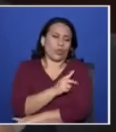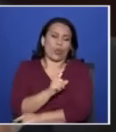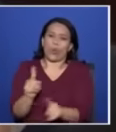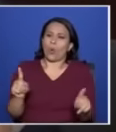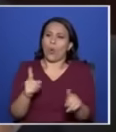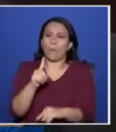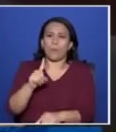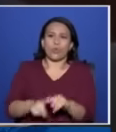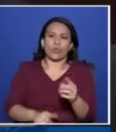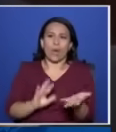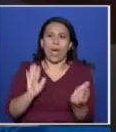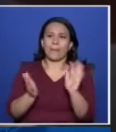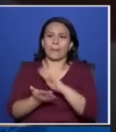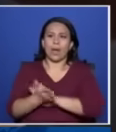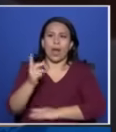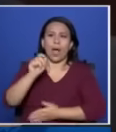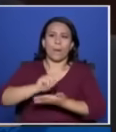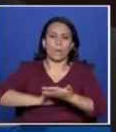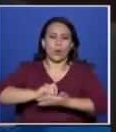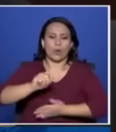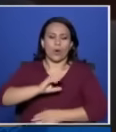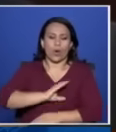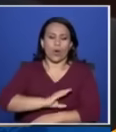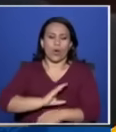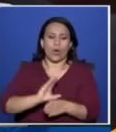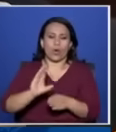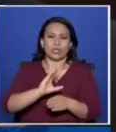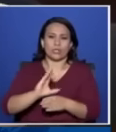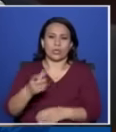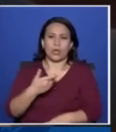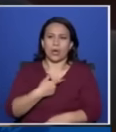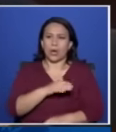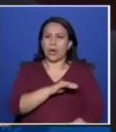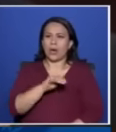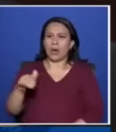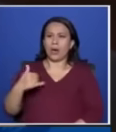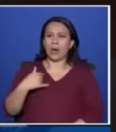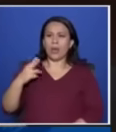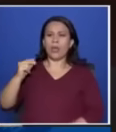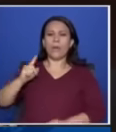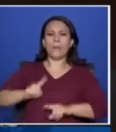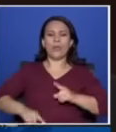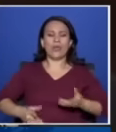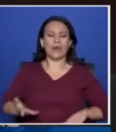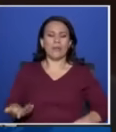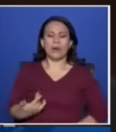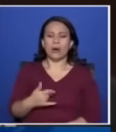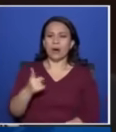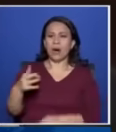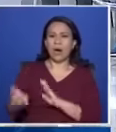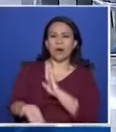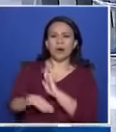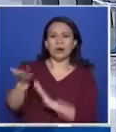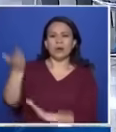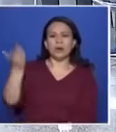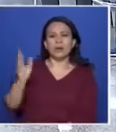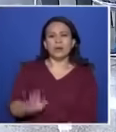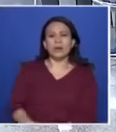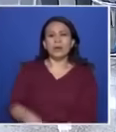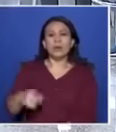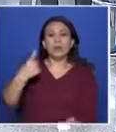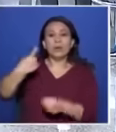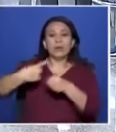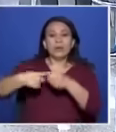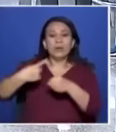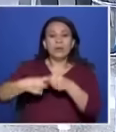que tenemos que aprobarlo en el Consejo, pero que no tenemos un rango de acción para negarnos ni nada por el estilo, va acorde a la inflación, ¿no? En Quito, el incremento